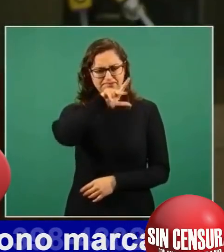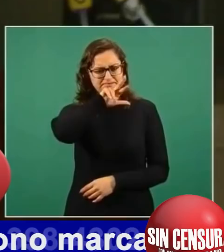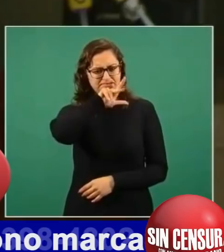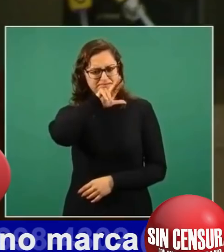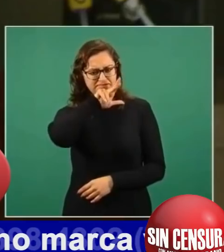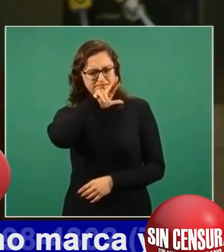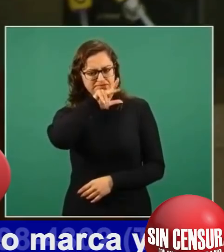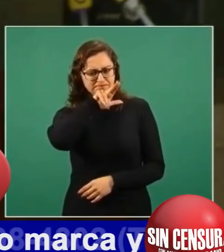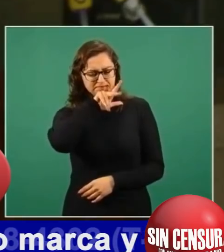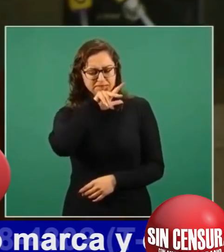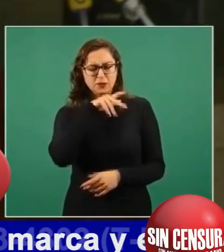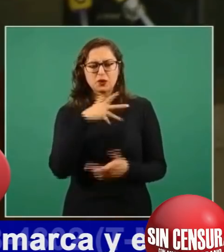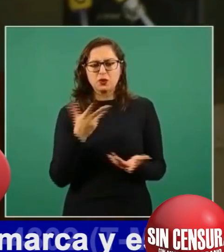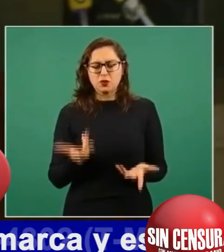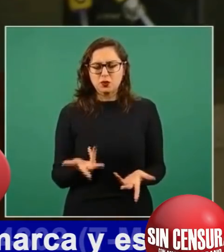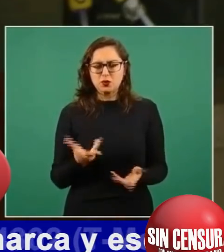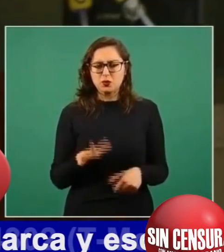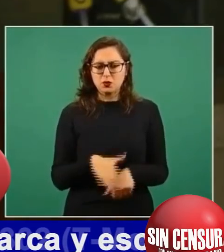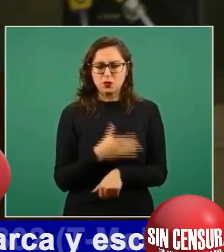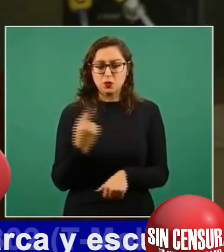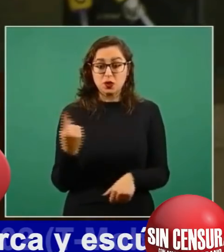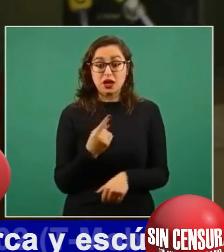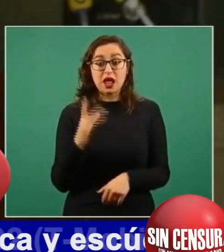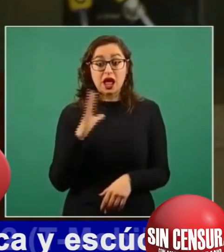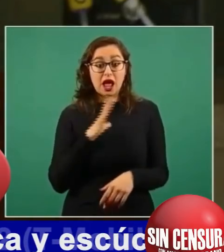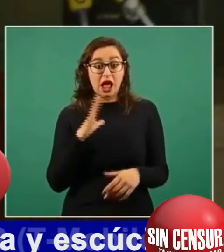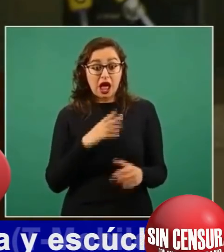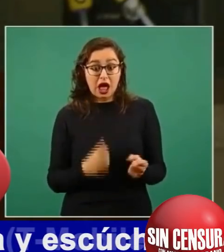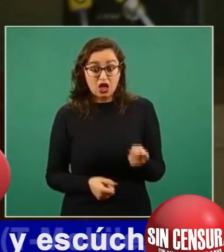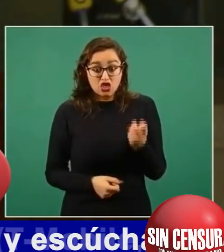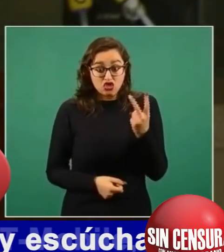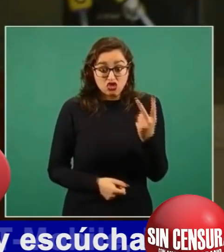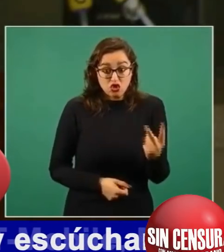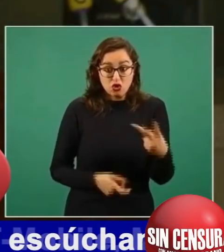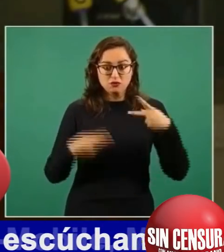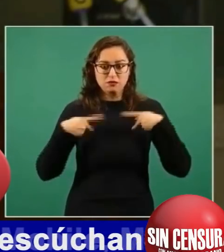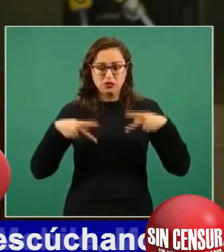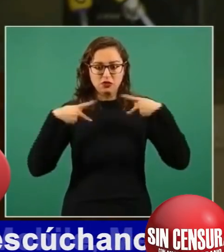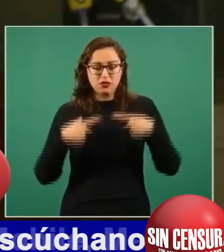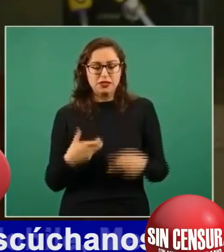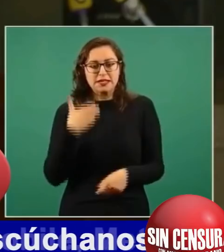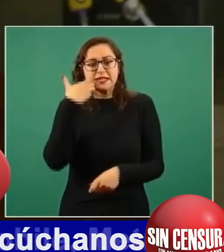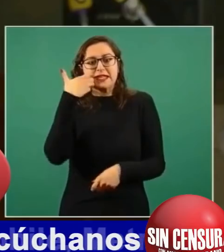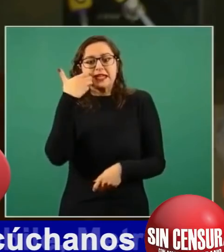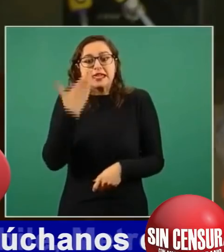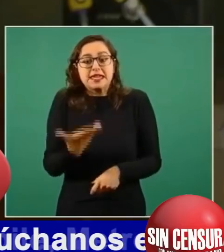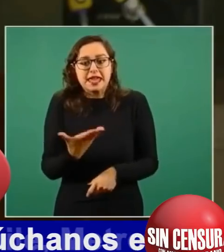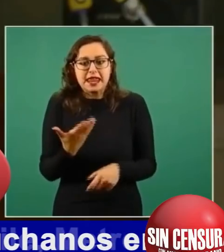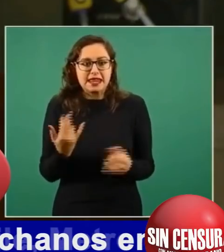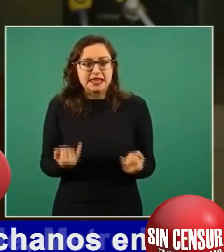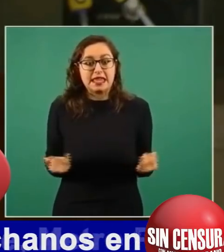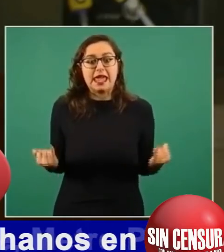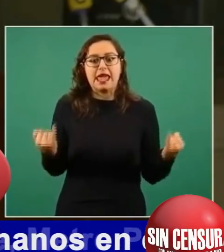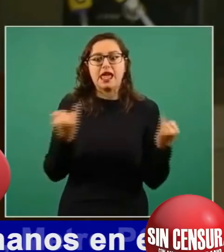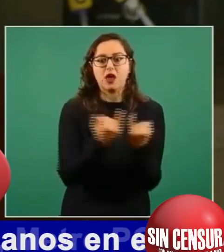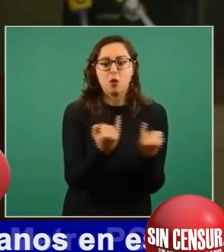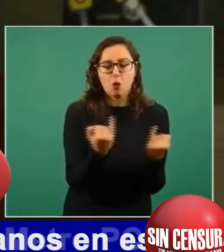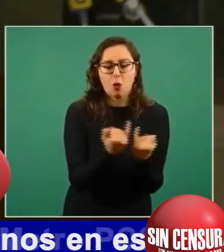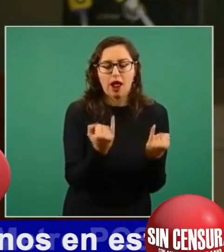dos casos que buscarían colgarse de la situación de Cienfuegos. Quisiera solo quizás